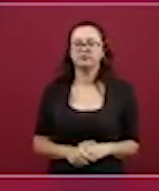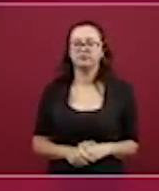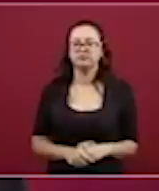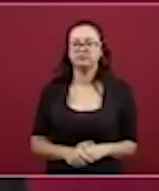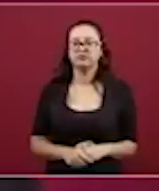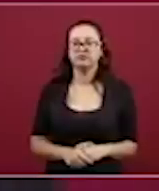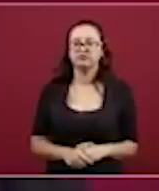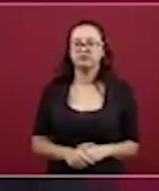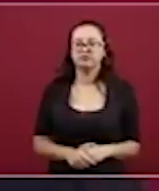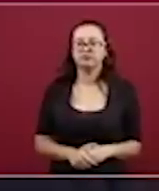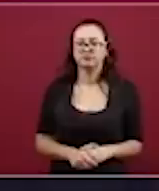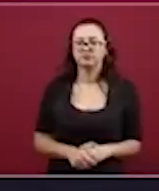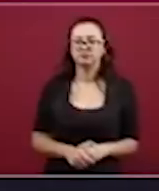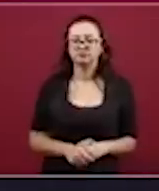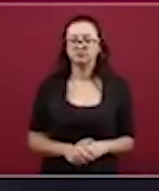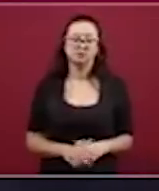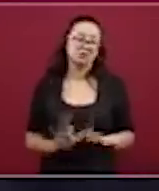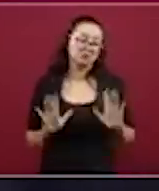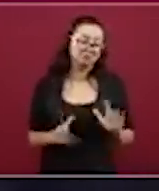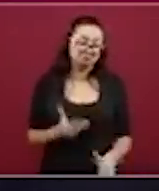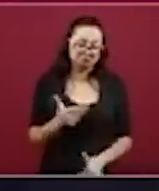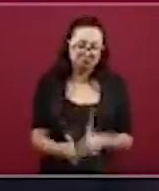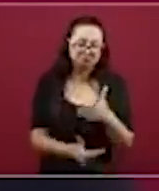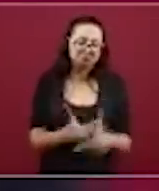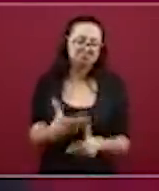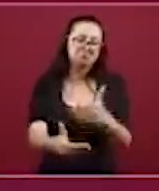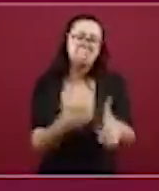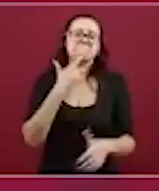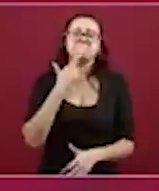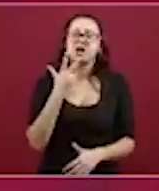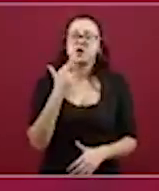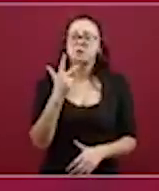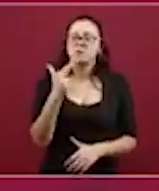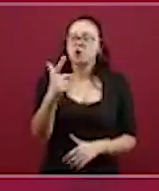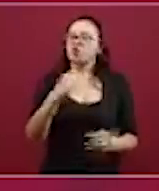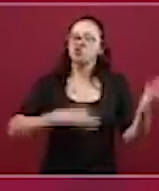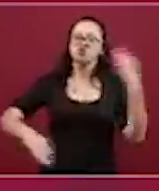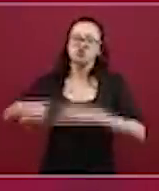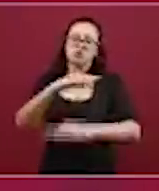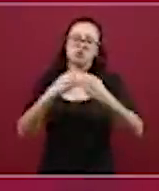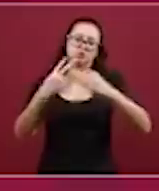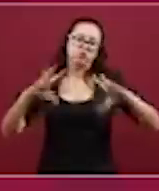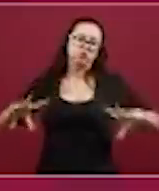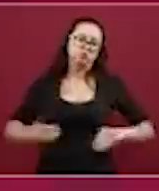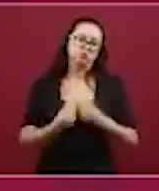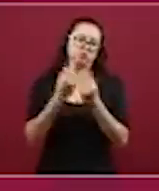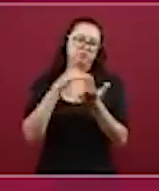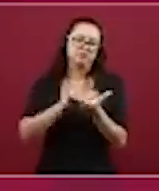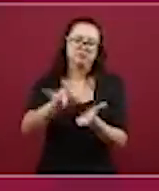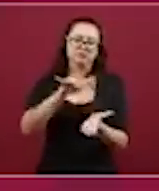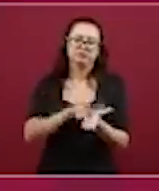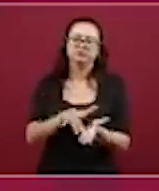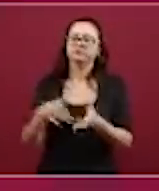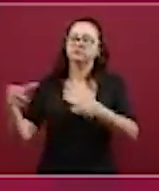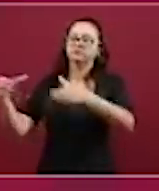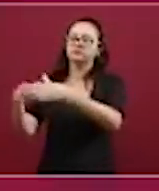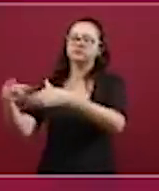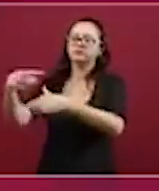Y yo espero que esto mejore y todos van a ayudar, todos. Y los